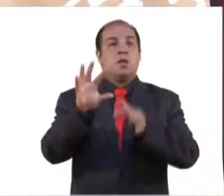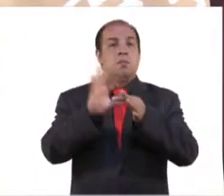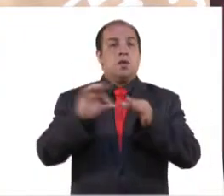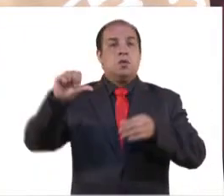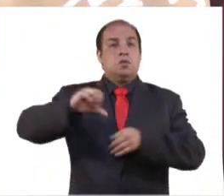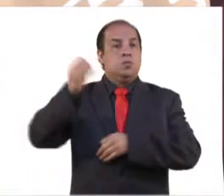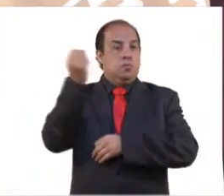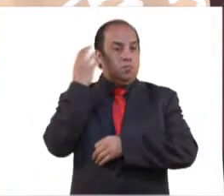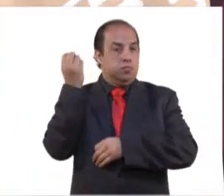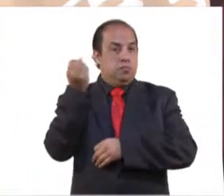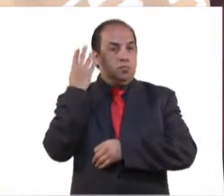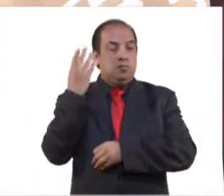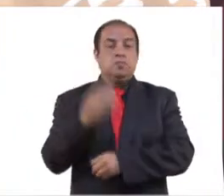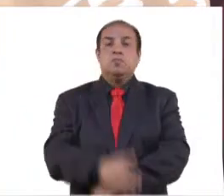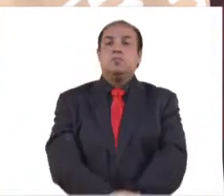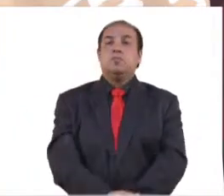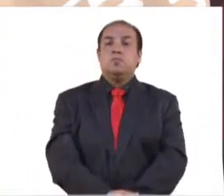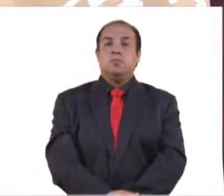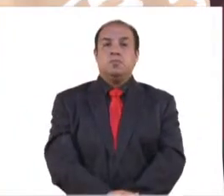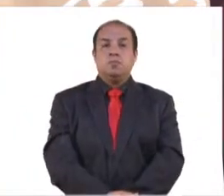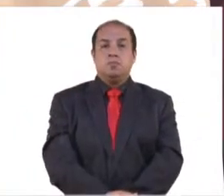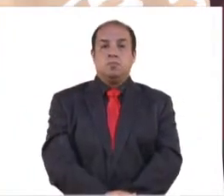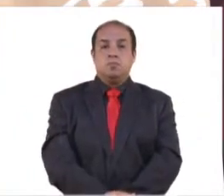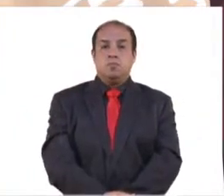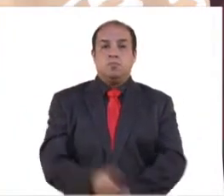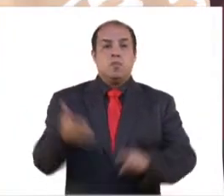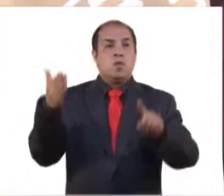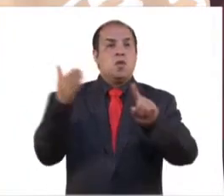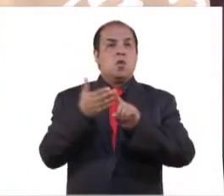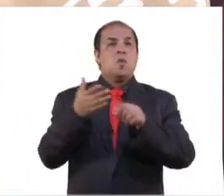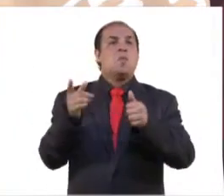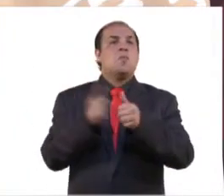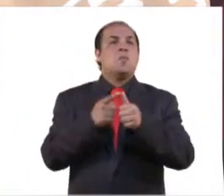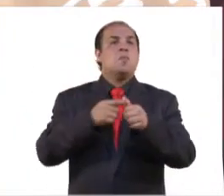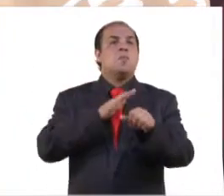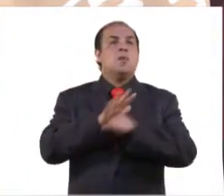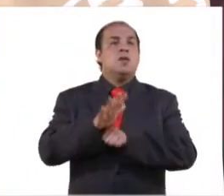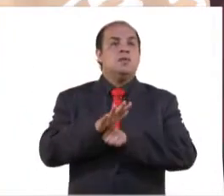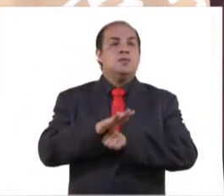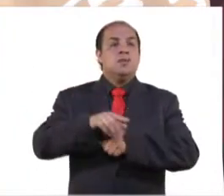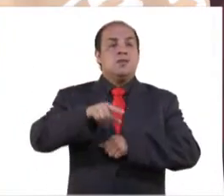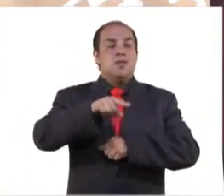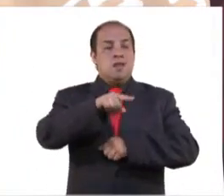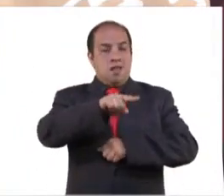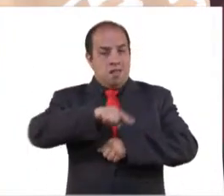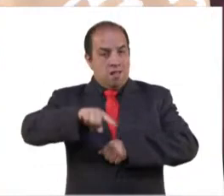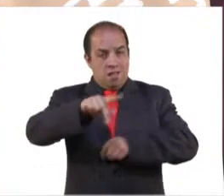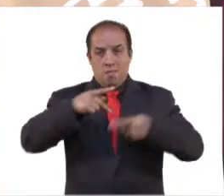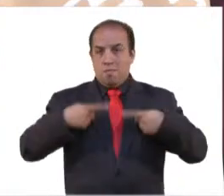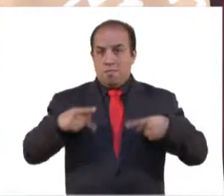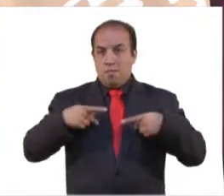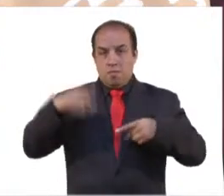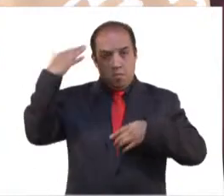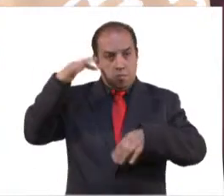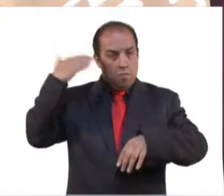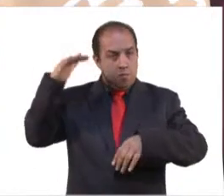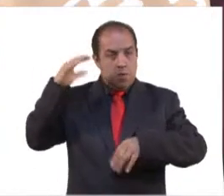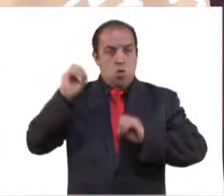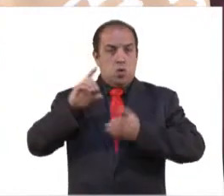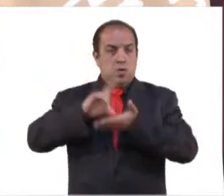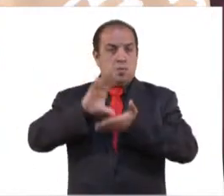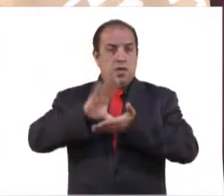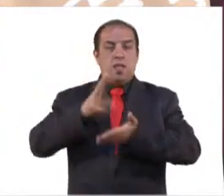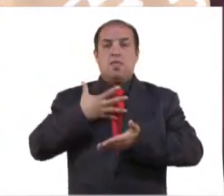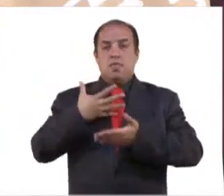esta conferencia de prensa. Pero ese es el objetivo central, que ellos tengan una cuenta del Banco del Bienestar en donde no